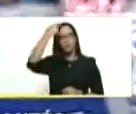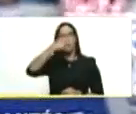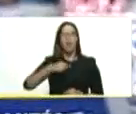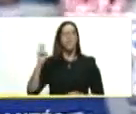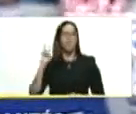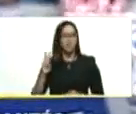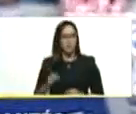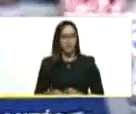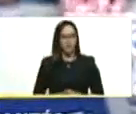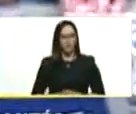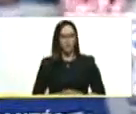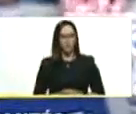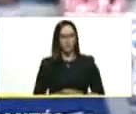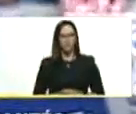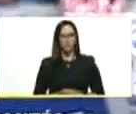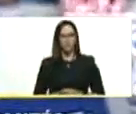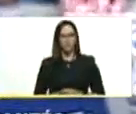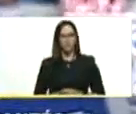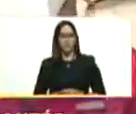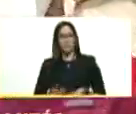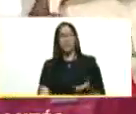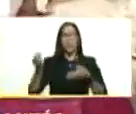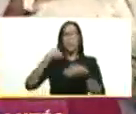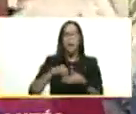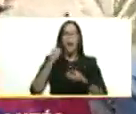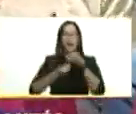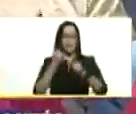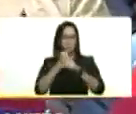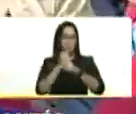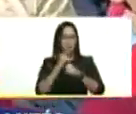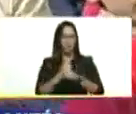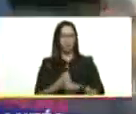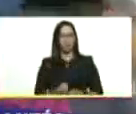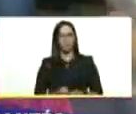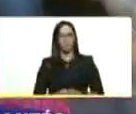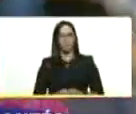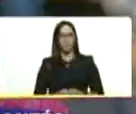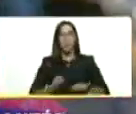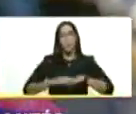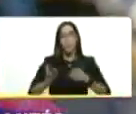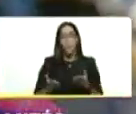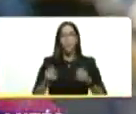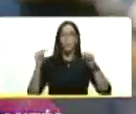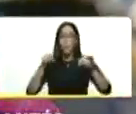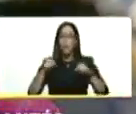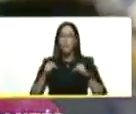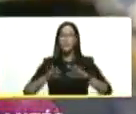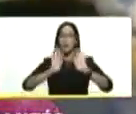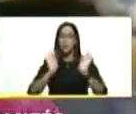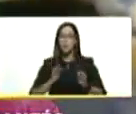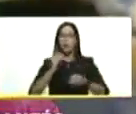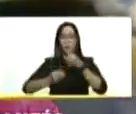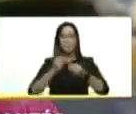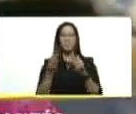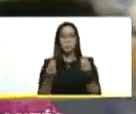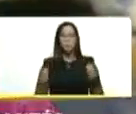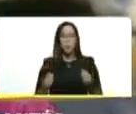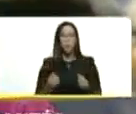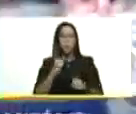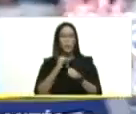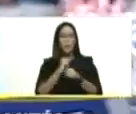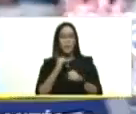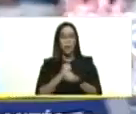venezolano. Y además generando empleo, porque por esta vía vamos a generar mucho empleo útil,